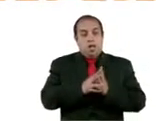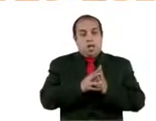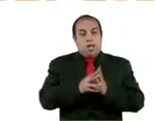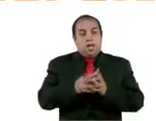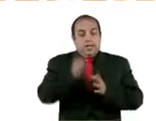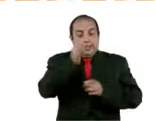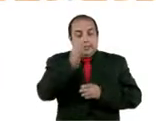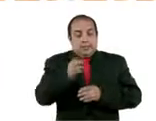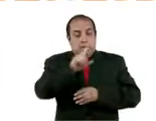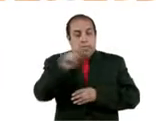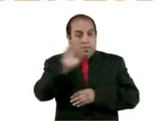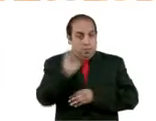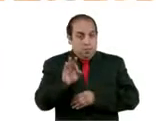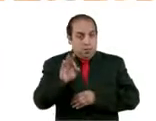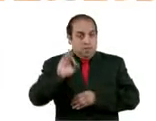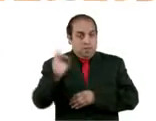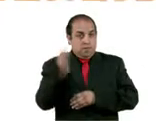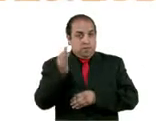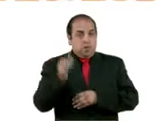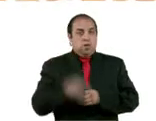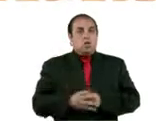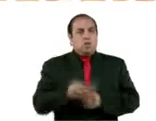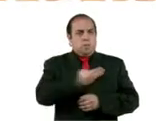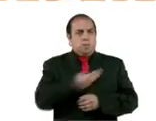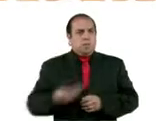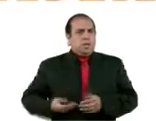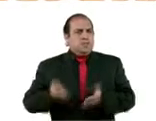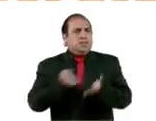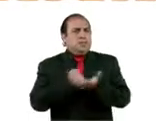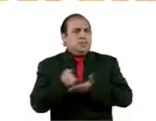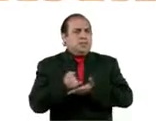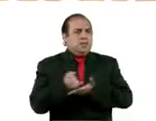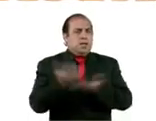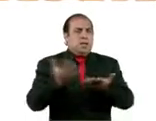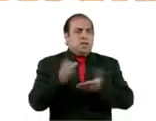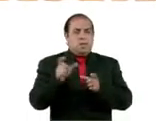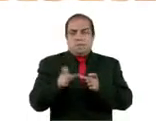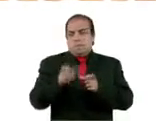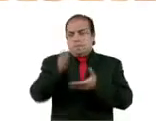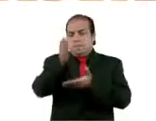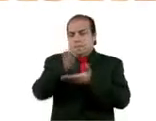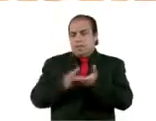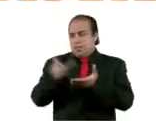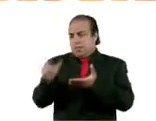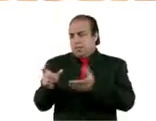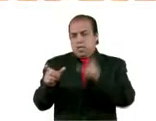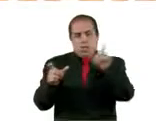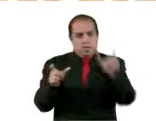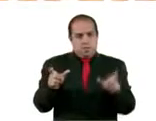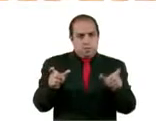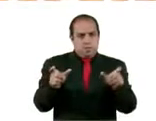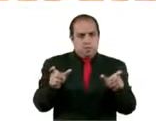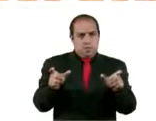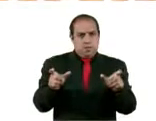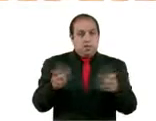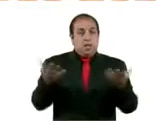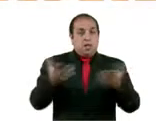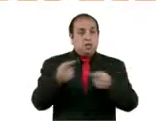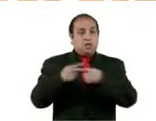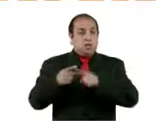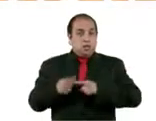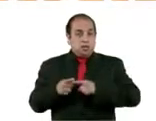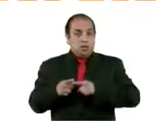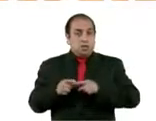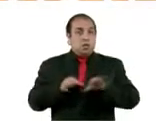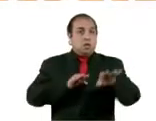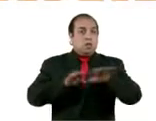la federación. Por eso el presidente planteó que fuera la mitad y la mitad. Y se han hecho distintos ejercicios